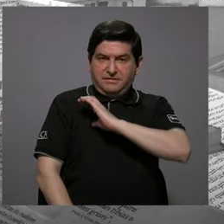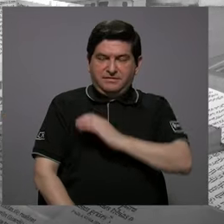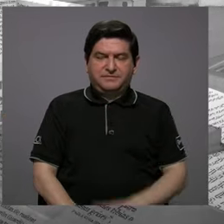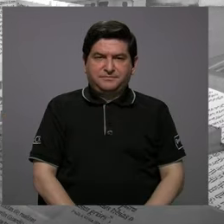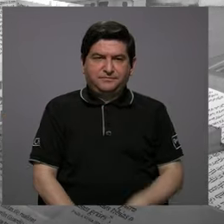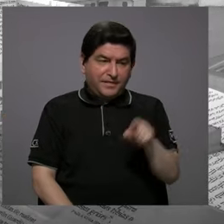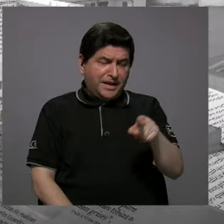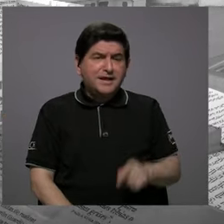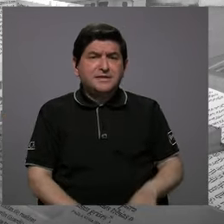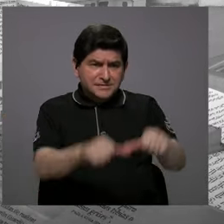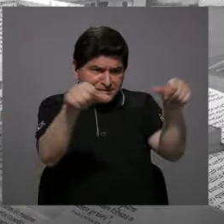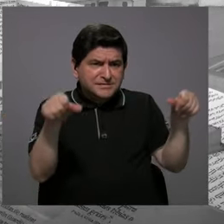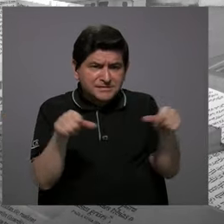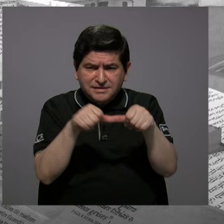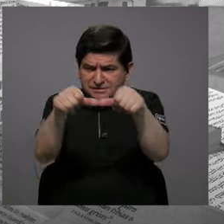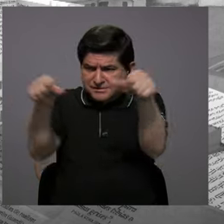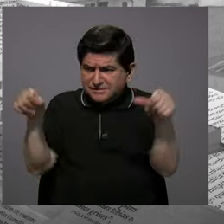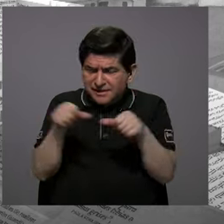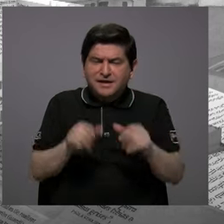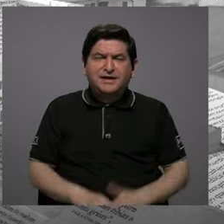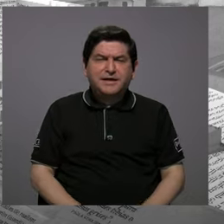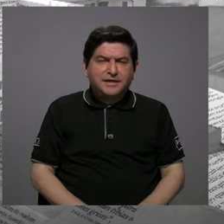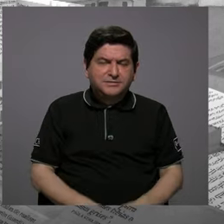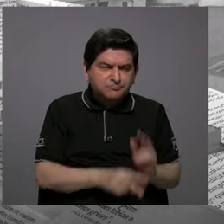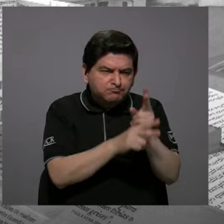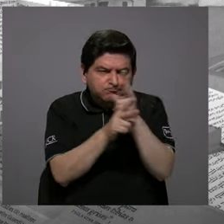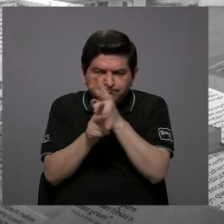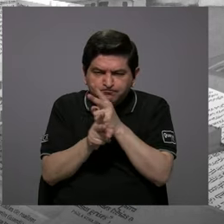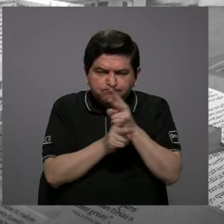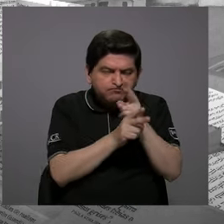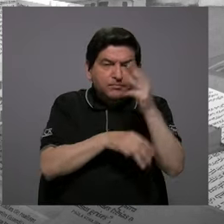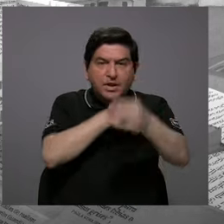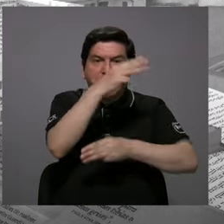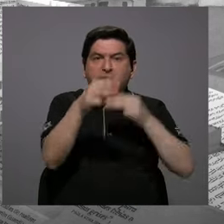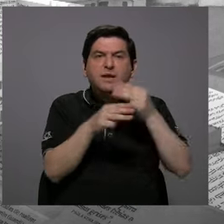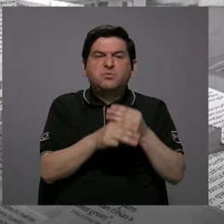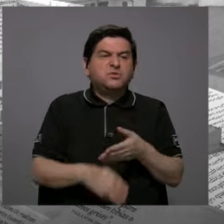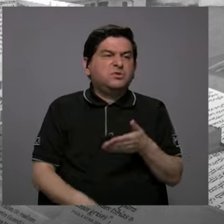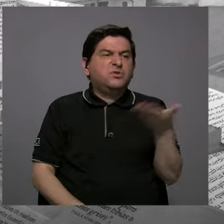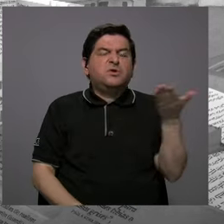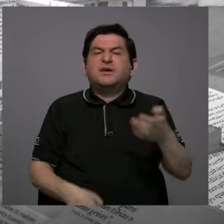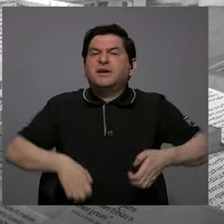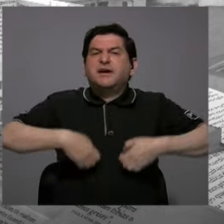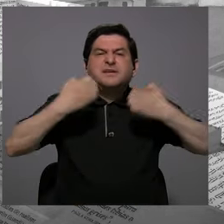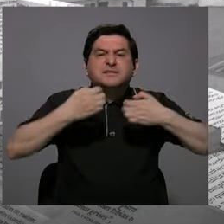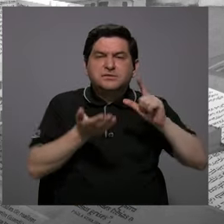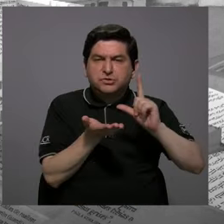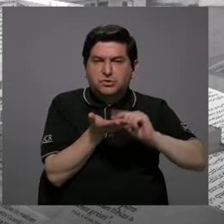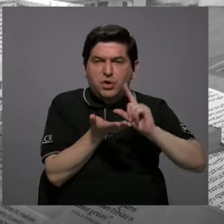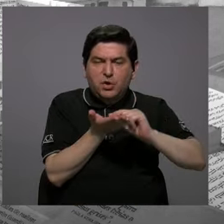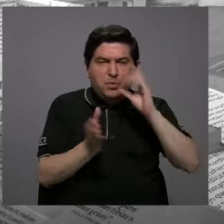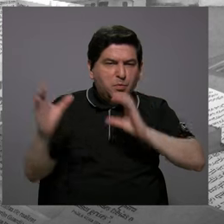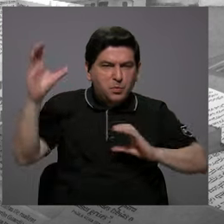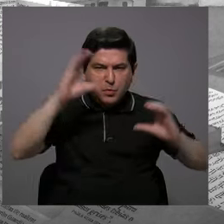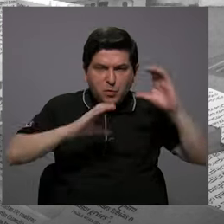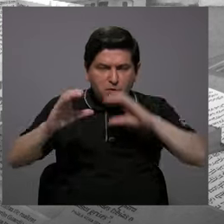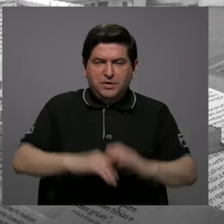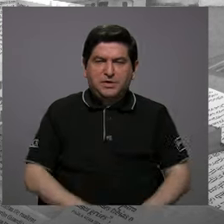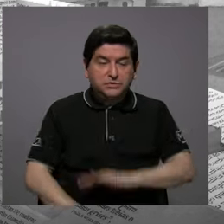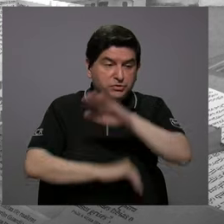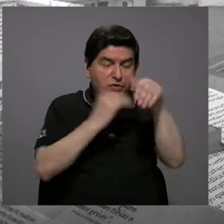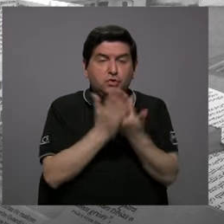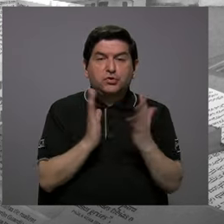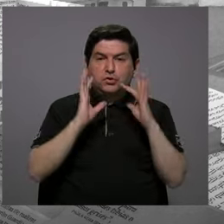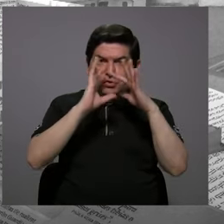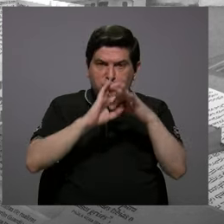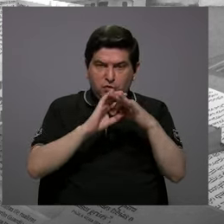estas disciplinas lo que hacemos es monitoreamos a nivel mundial que hay en cuanto a publicación ion científicas en todo lo